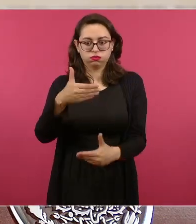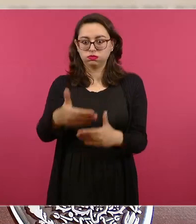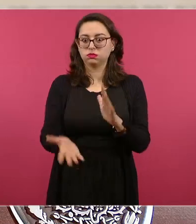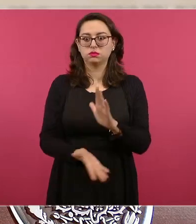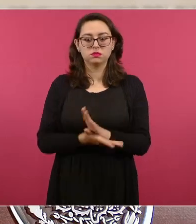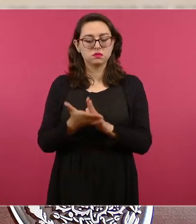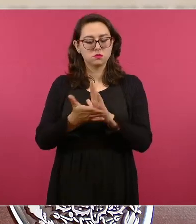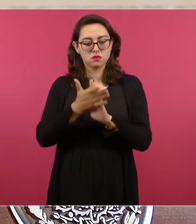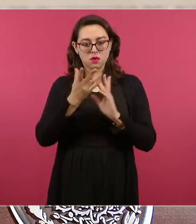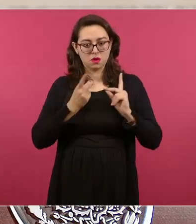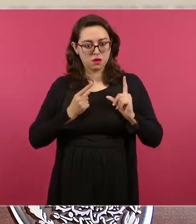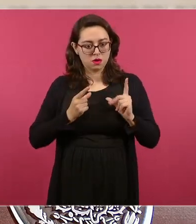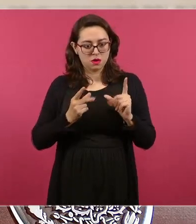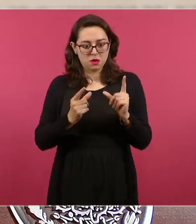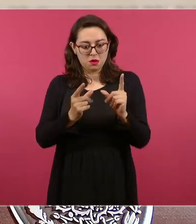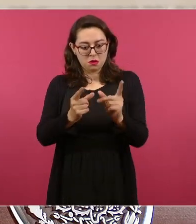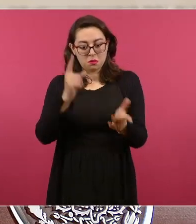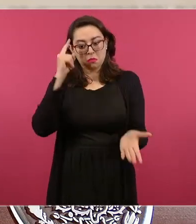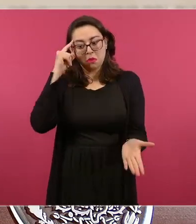ya debe de